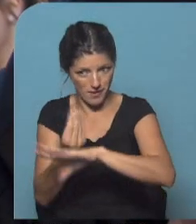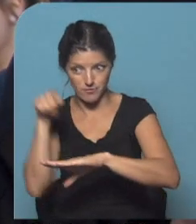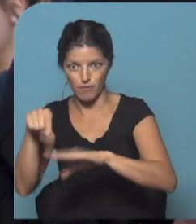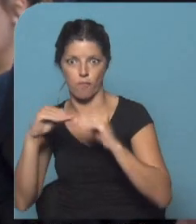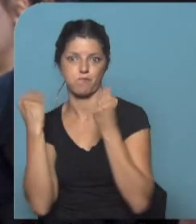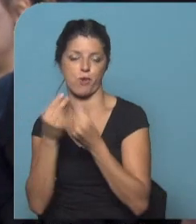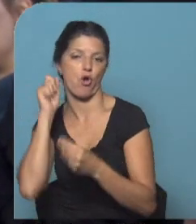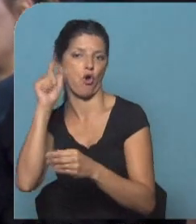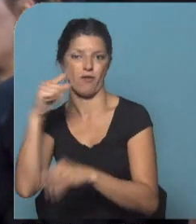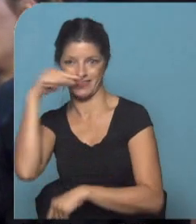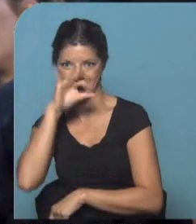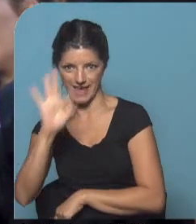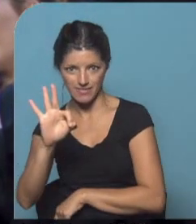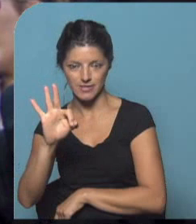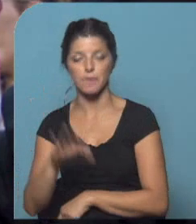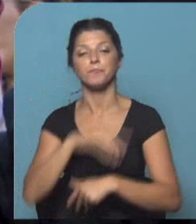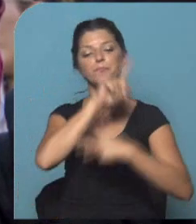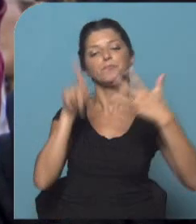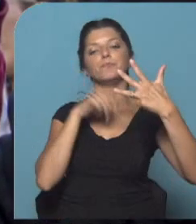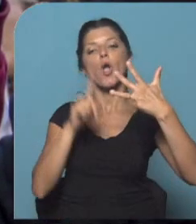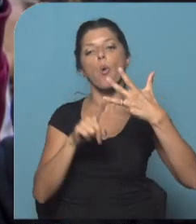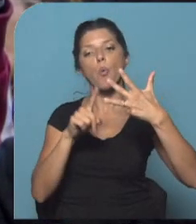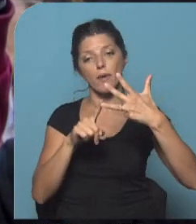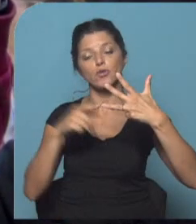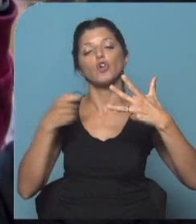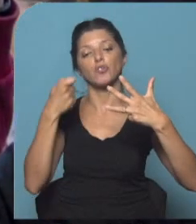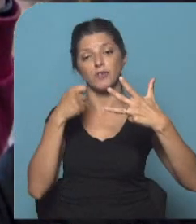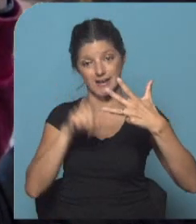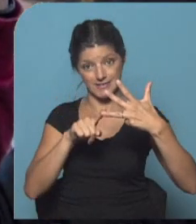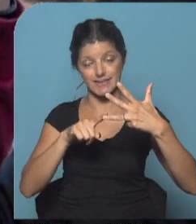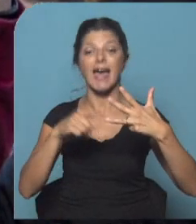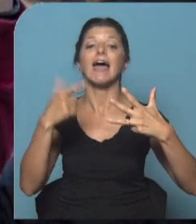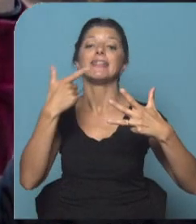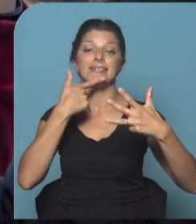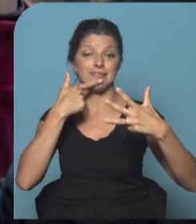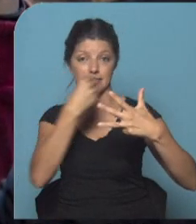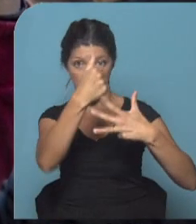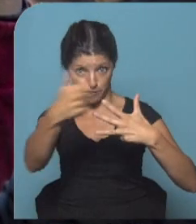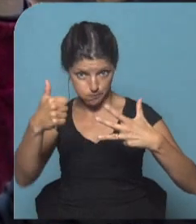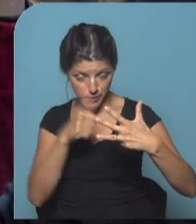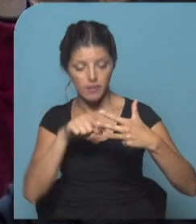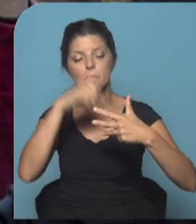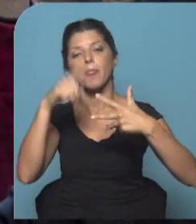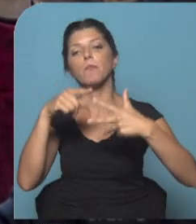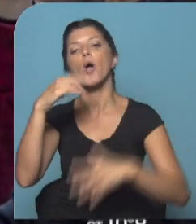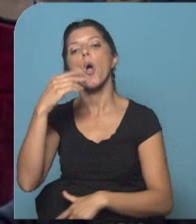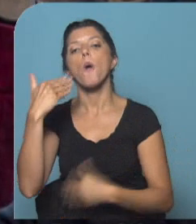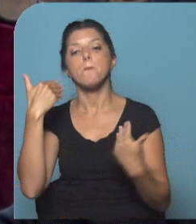votos, el Partido Socialista quedó en cuarto lugar con 17 bancas, seguido por En Común, Podemos